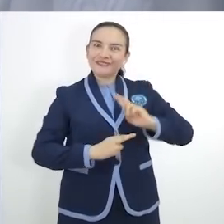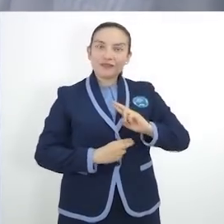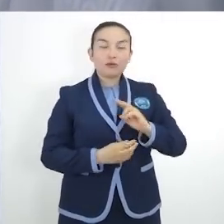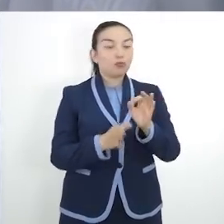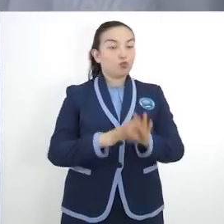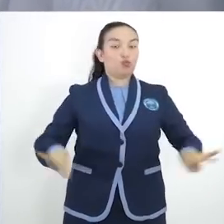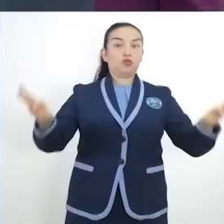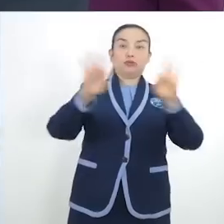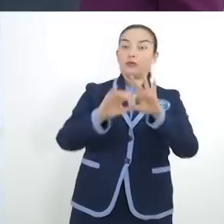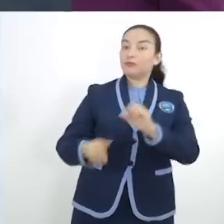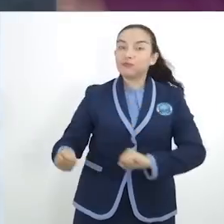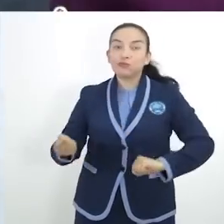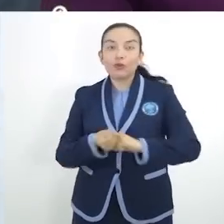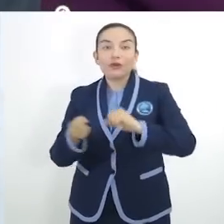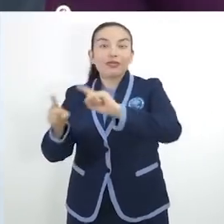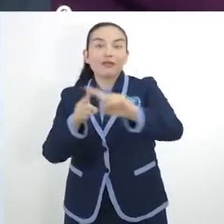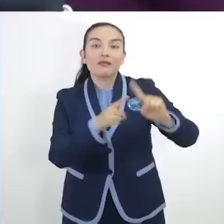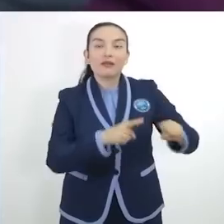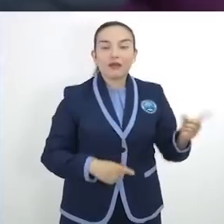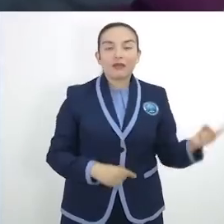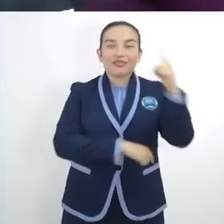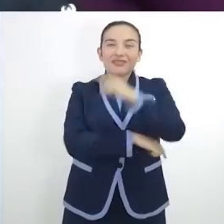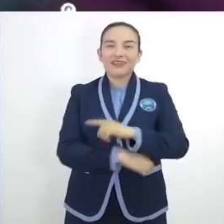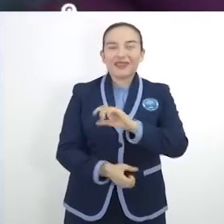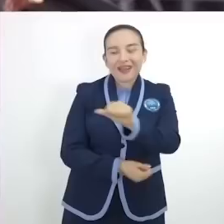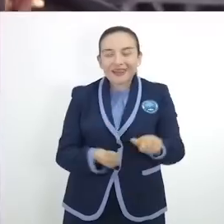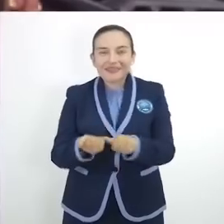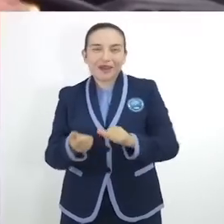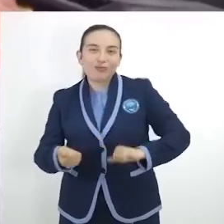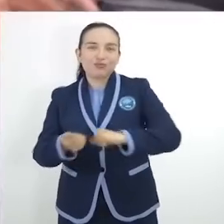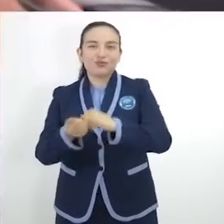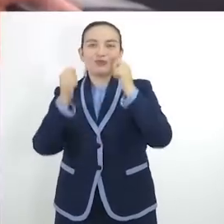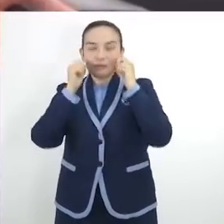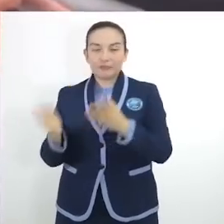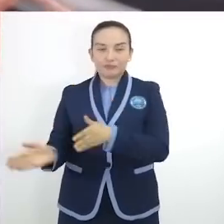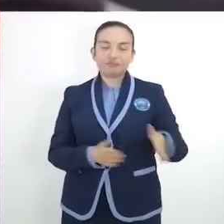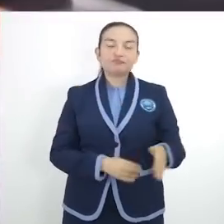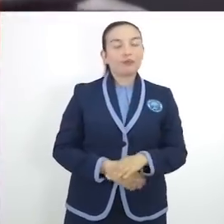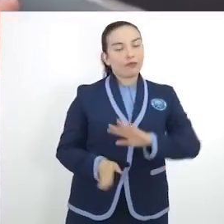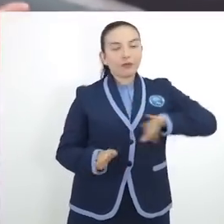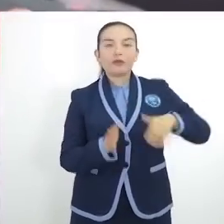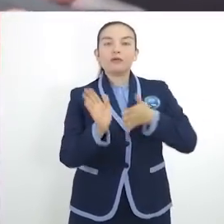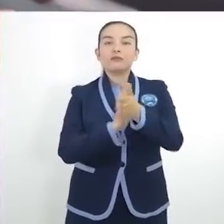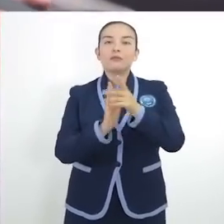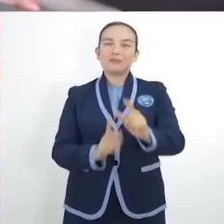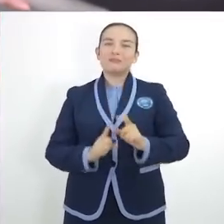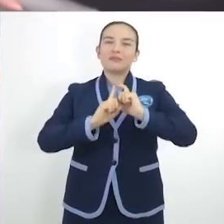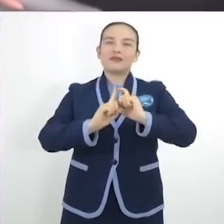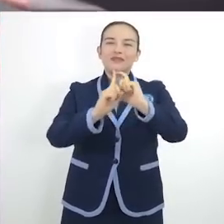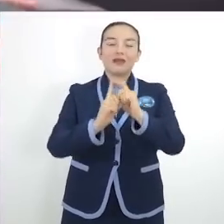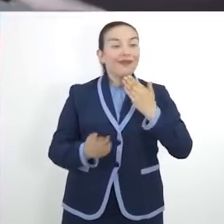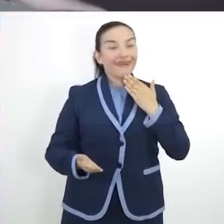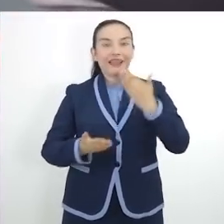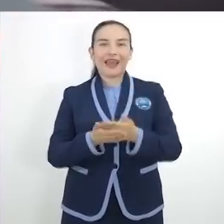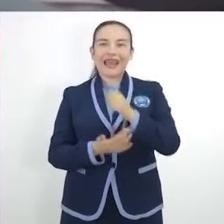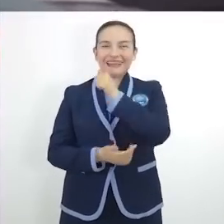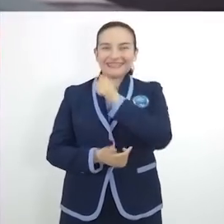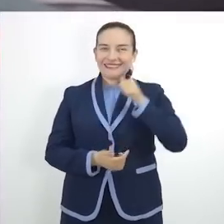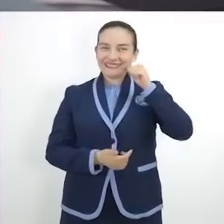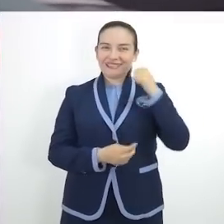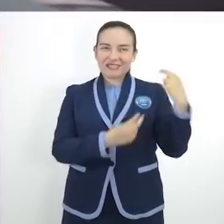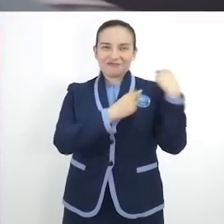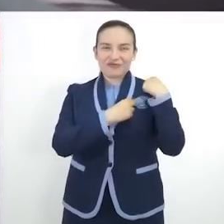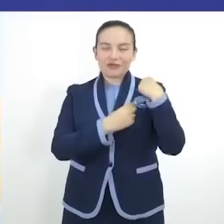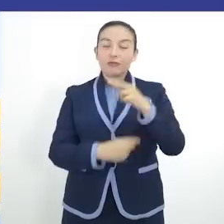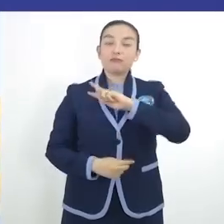valioso aporte en las diferentes jornadas de asistencia humanitaria. Palabras de agradecimiento por parte de la doctora Ángela Oviedo